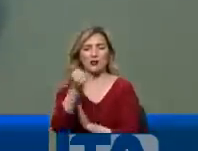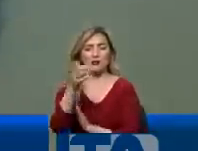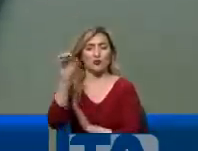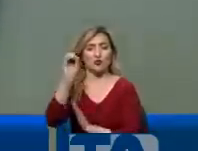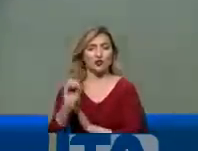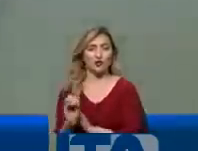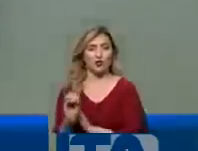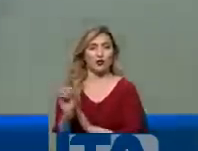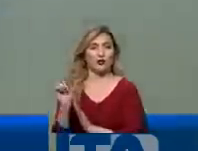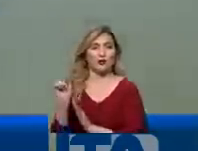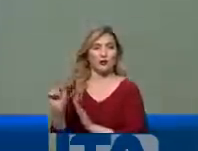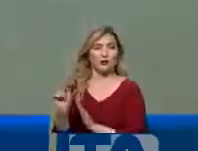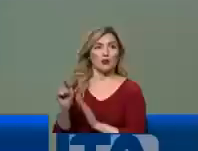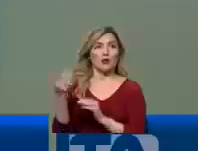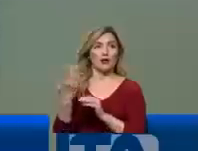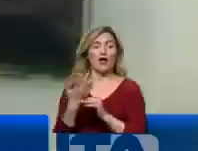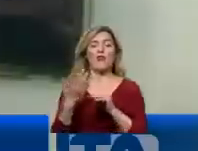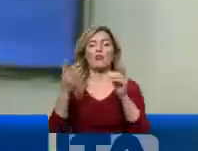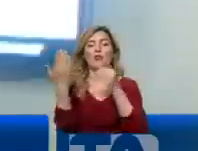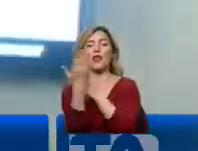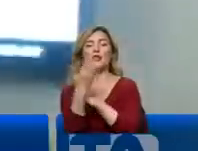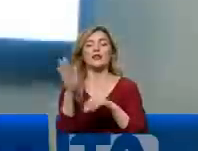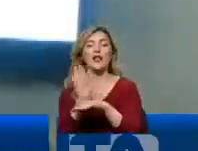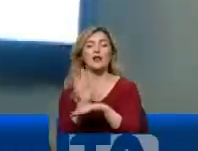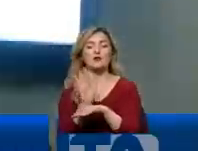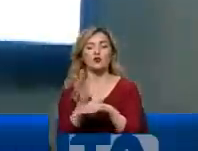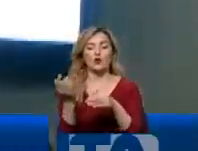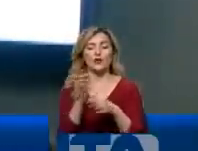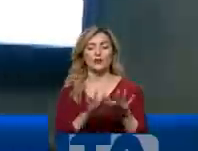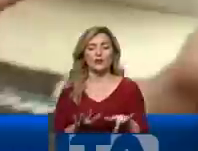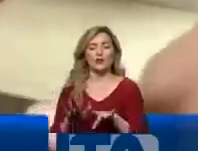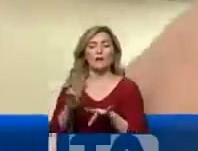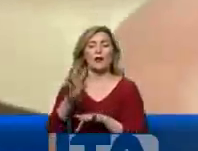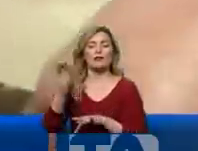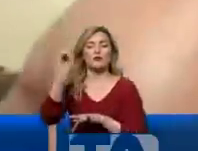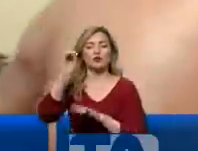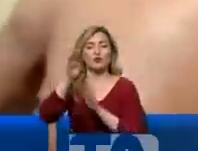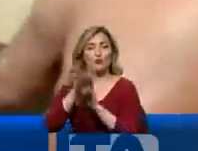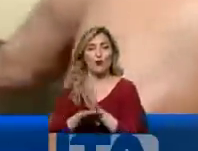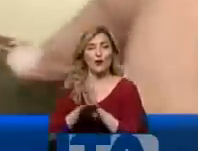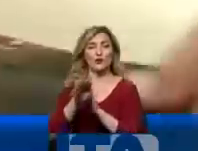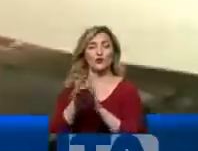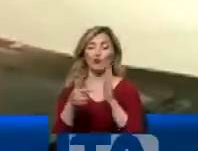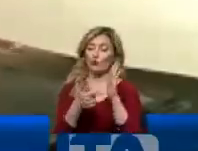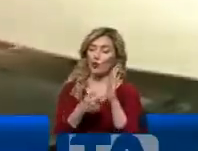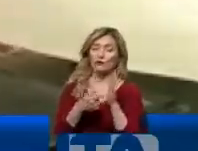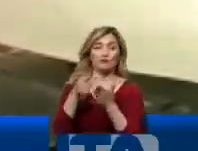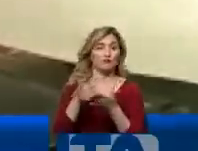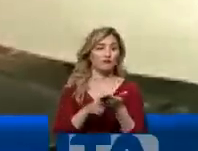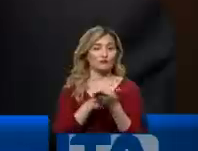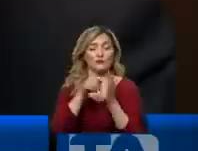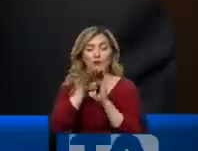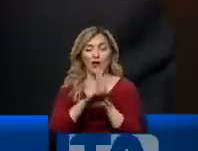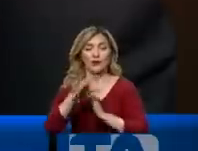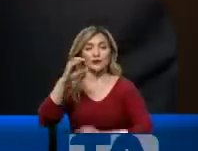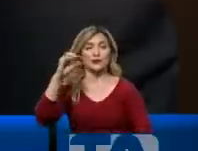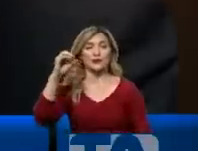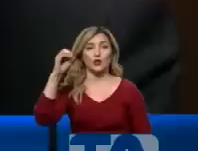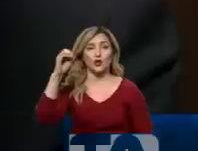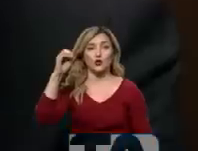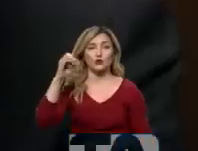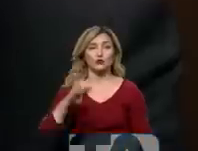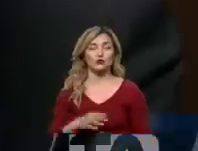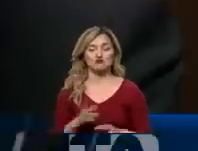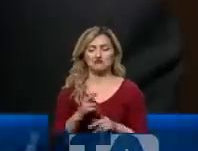los decodificadores de televisión digital costarán 20% menos, porque el arancel que tenían se baja a cero. Costos para el